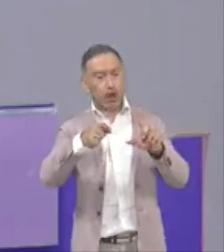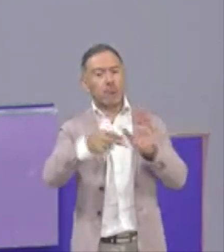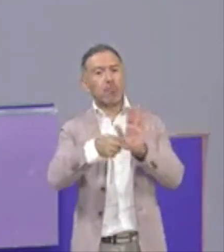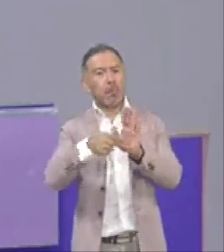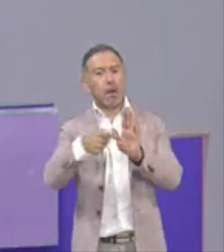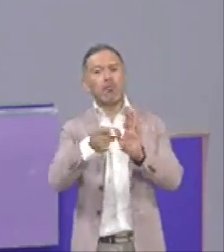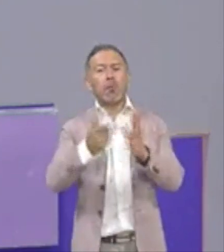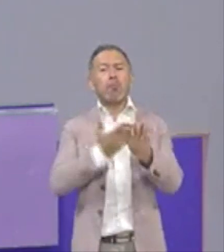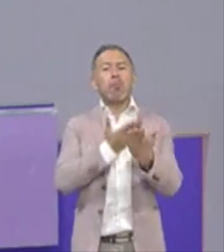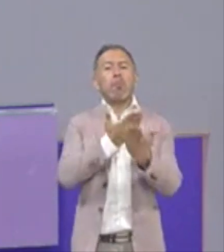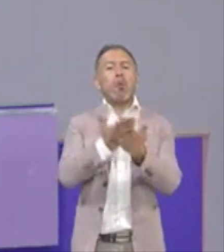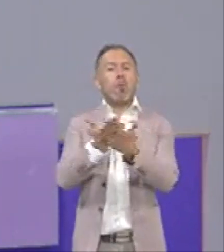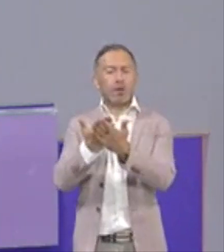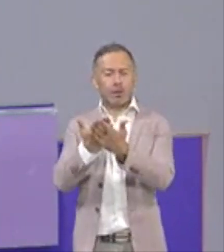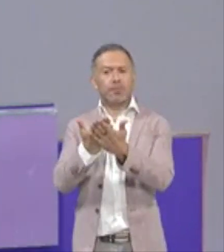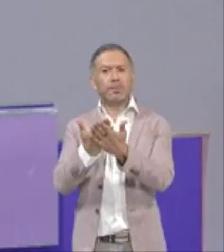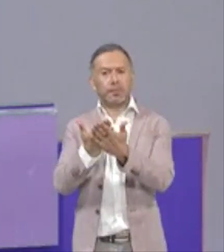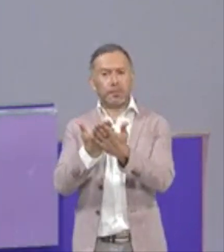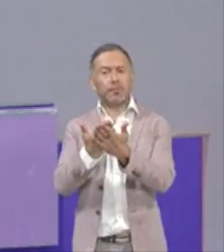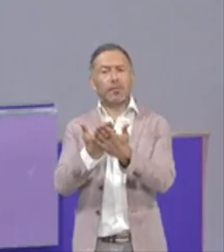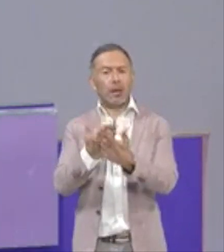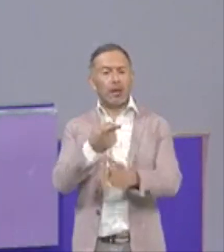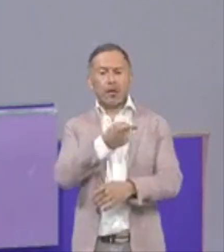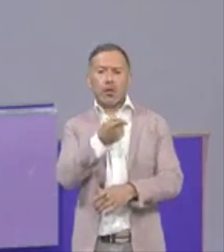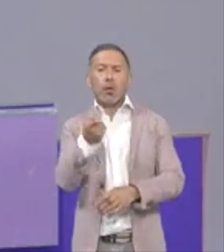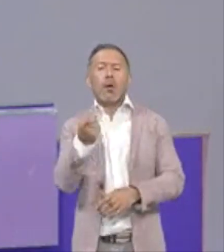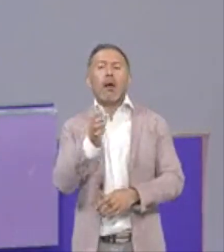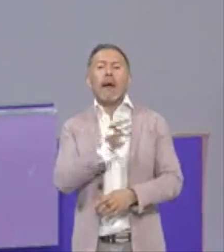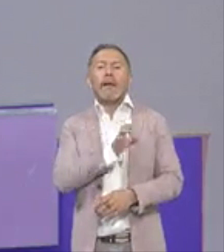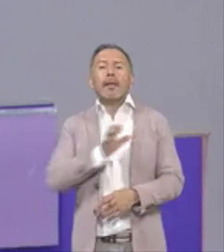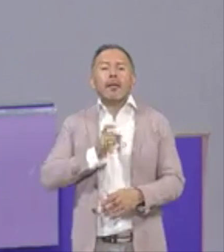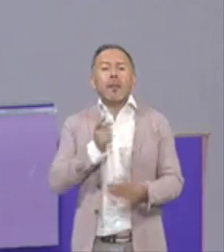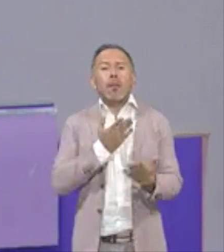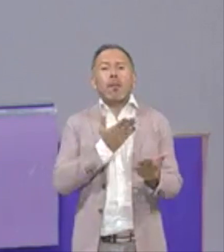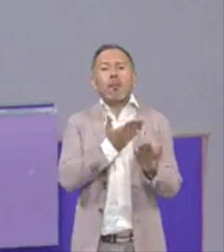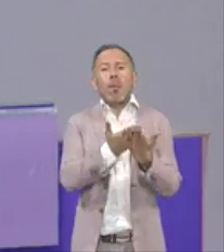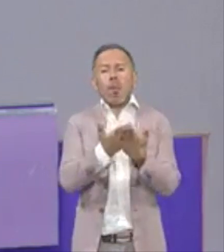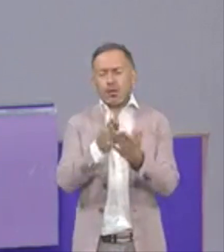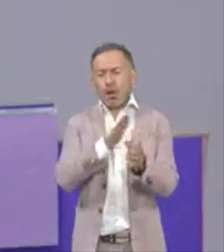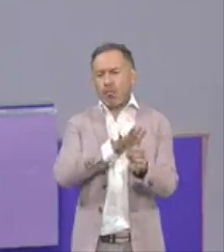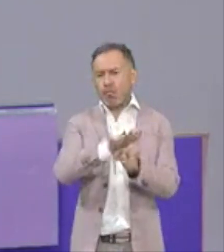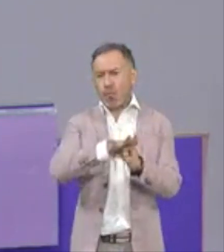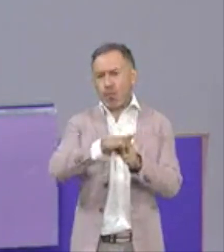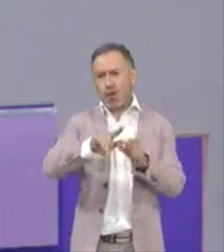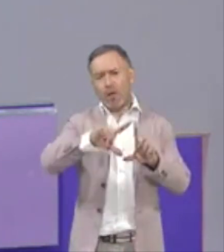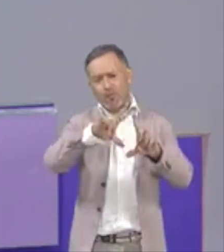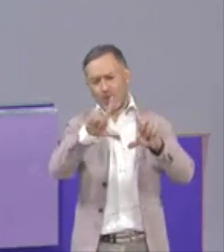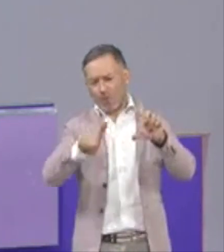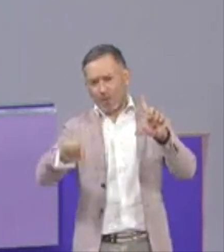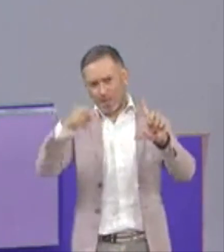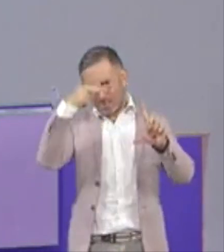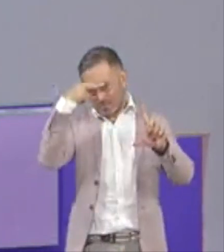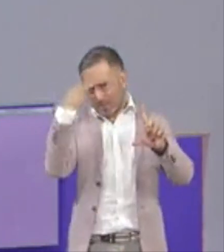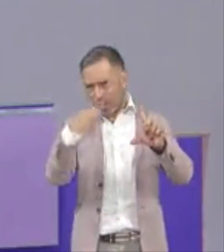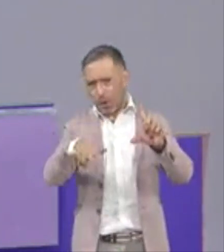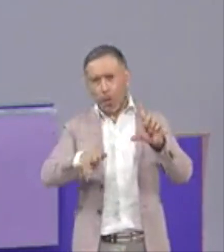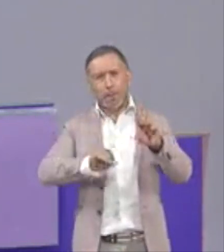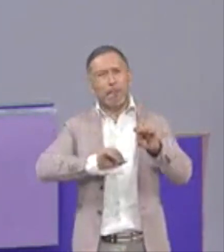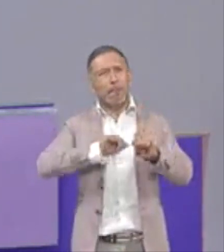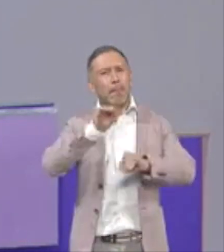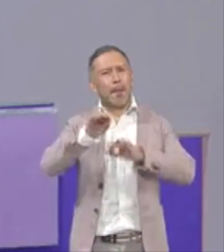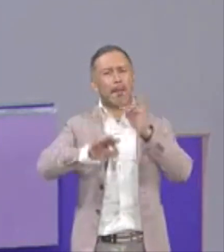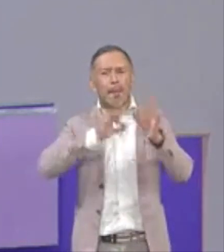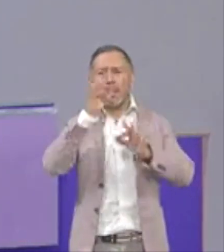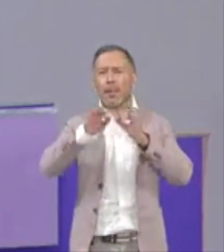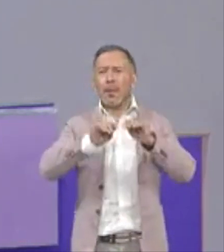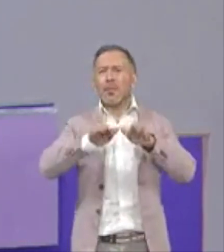y que ya las tienen en este momento sus ofertas políticas en todo el país los escuchamos de voz